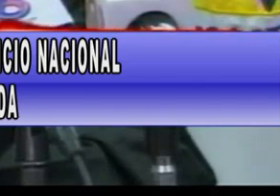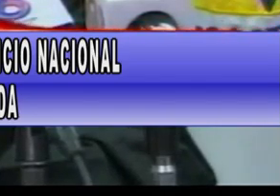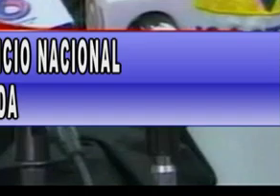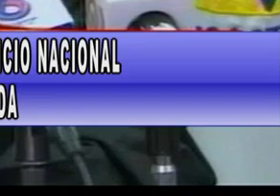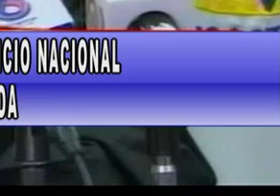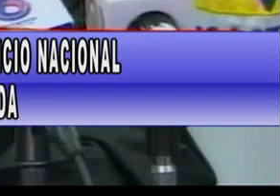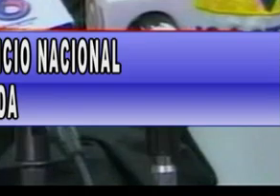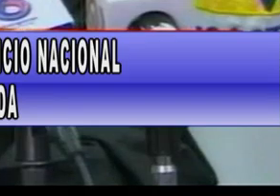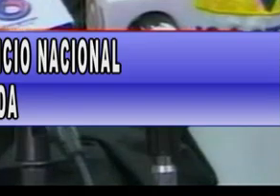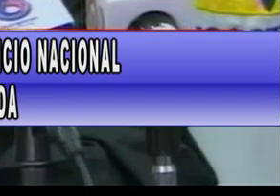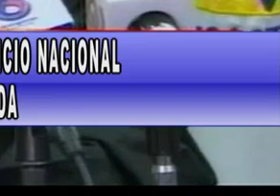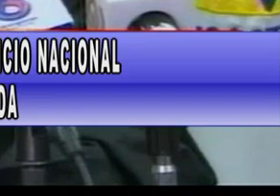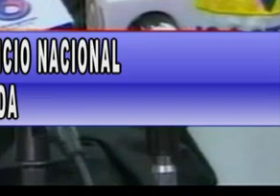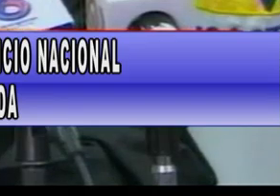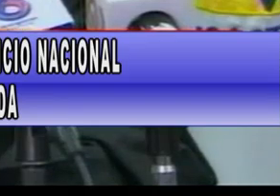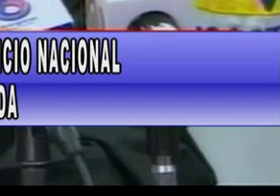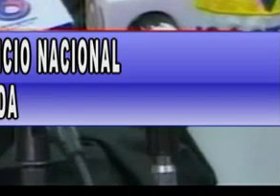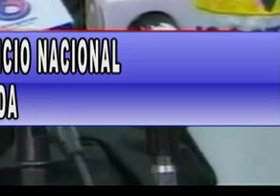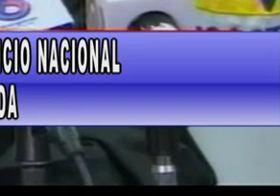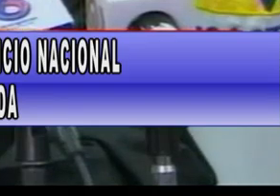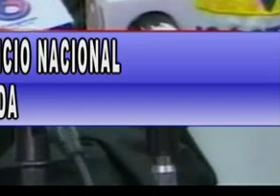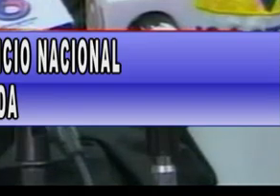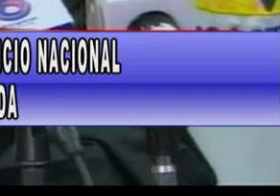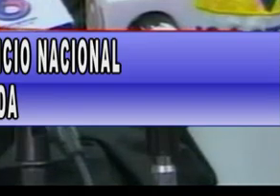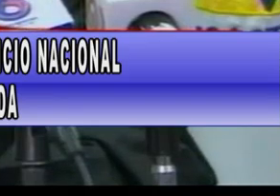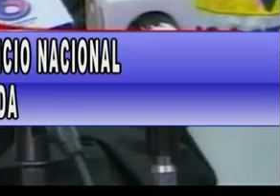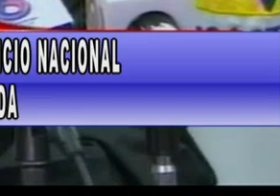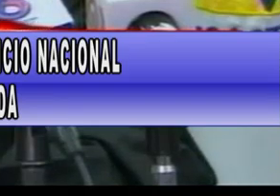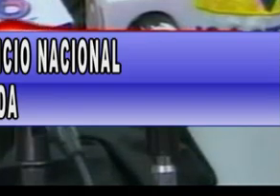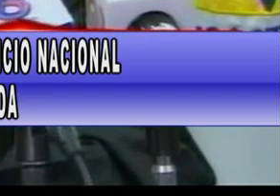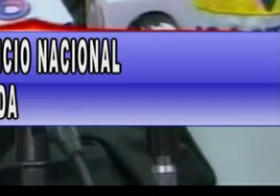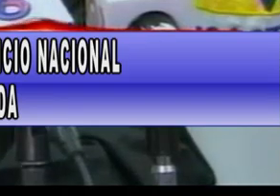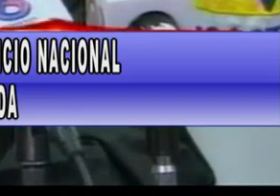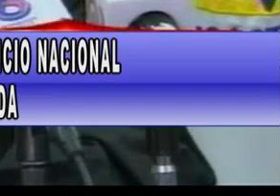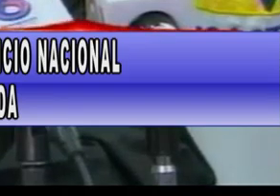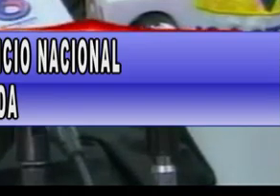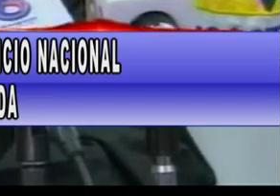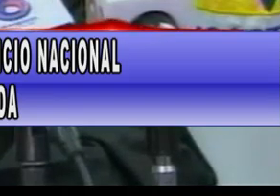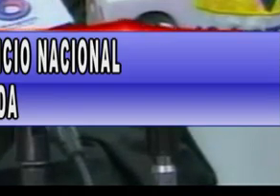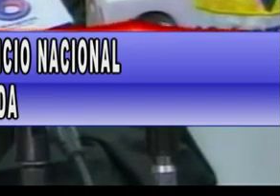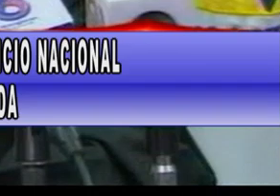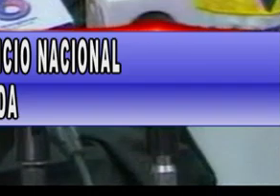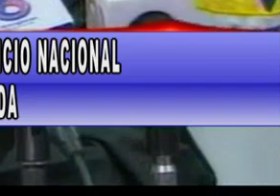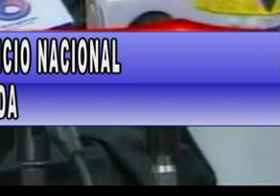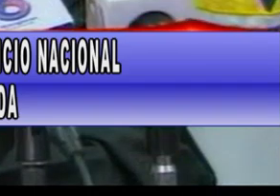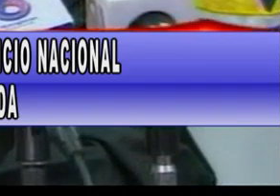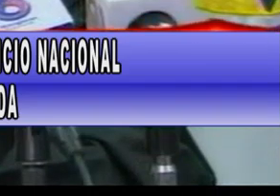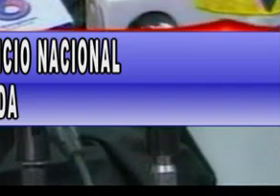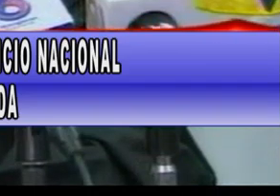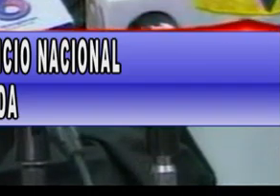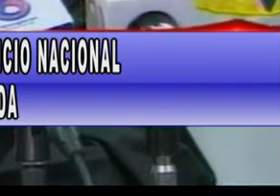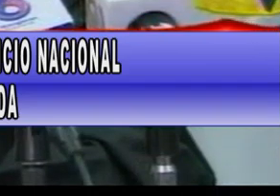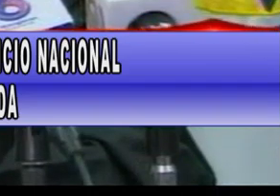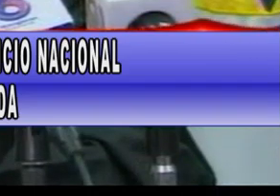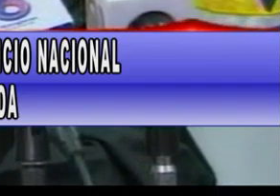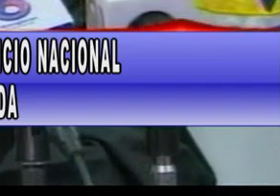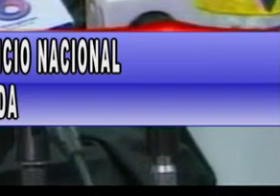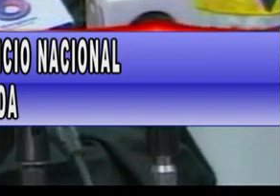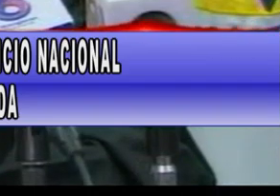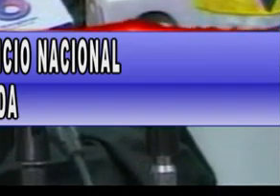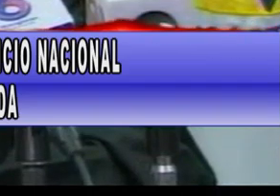Daniel y la compañera vicepresidenta Rosario Murillo, creemos que estamos logrando de que ese sueño que todos